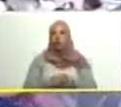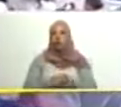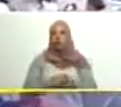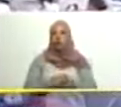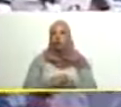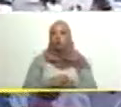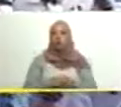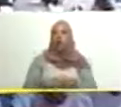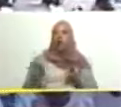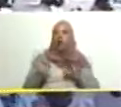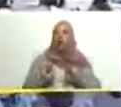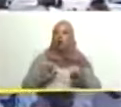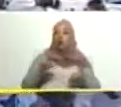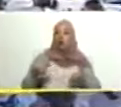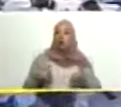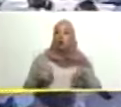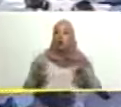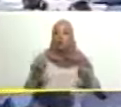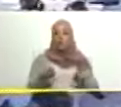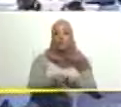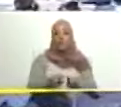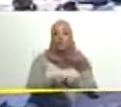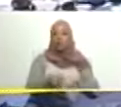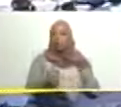Nosotros no trabajamos para nosotros mismos.